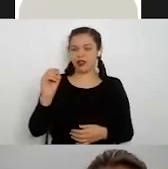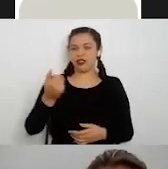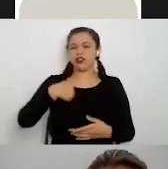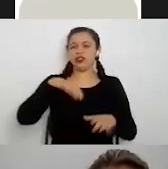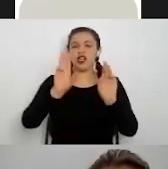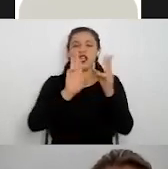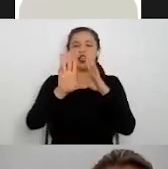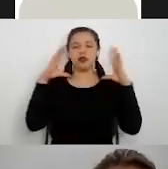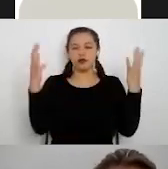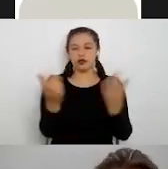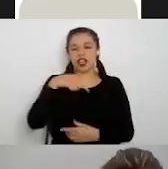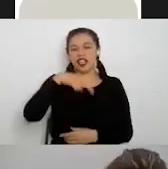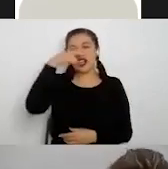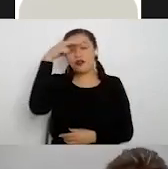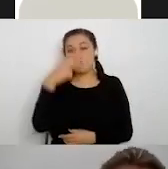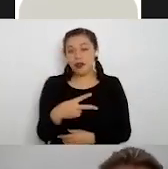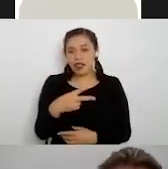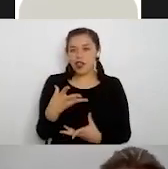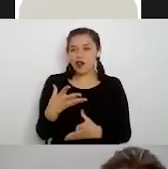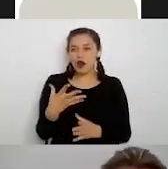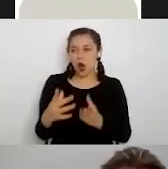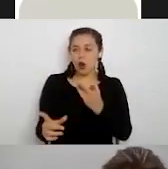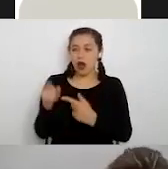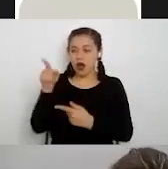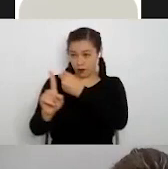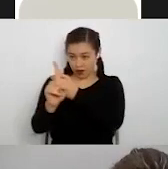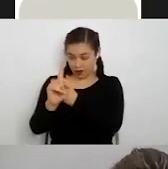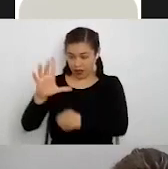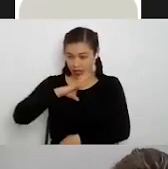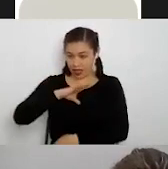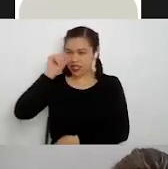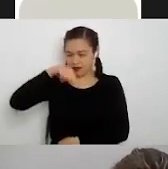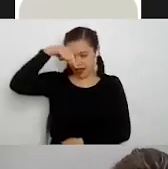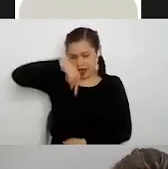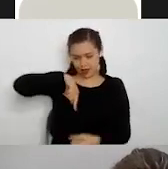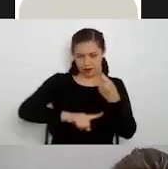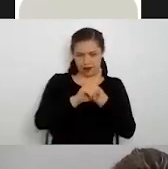a los mexicanos. Básicamente es Estados Unidos.